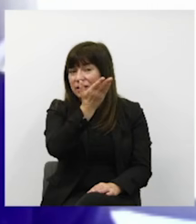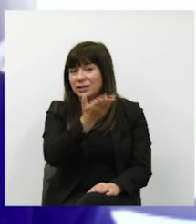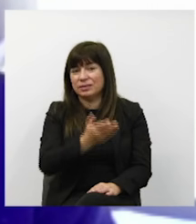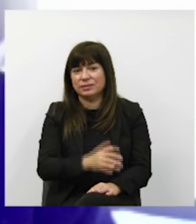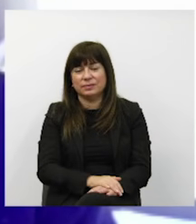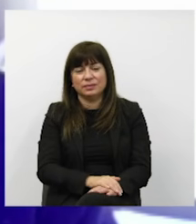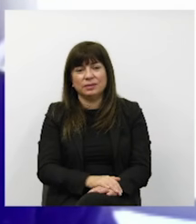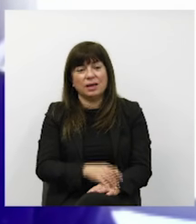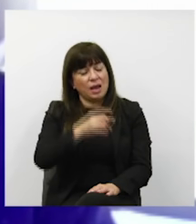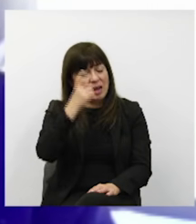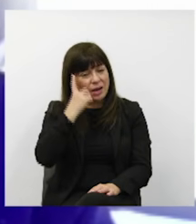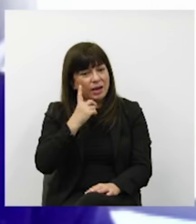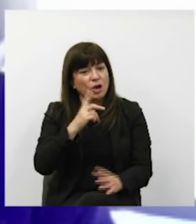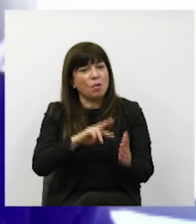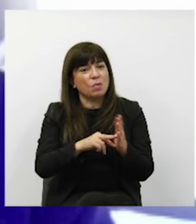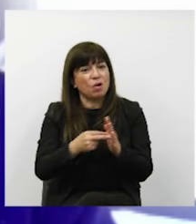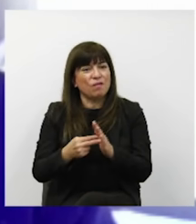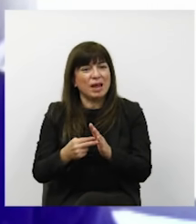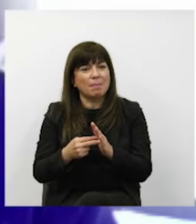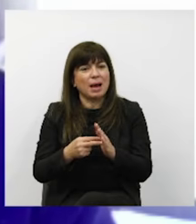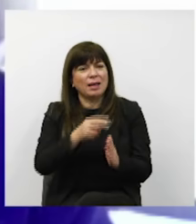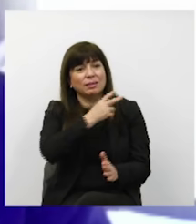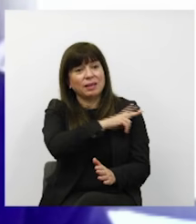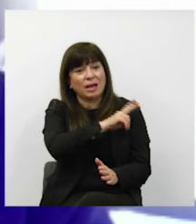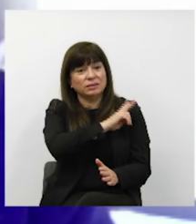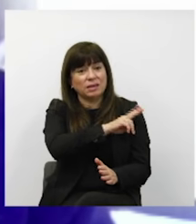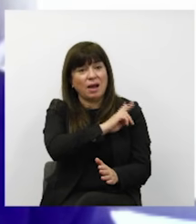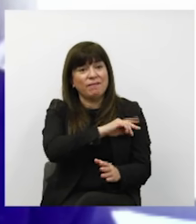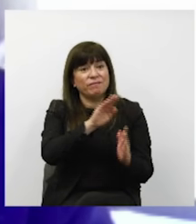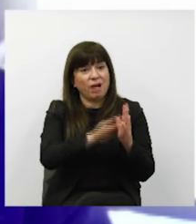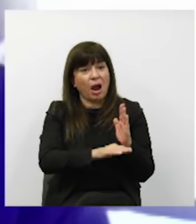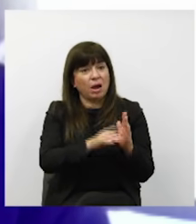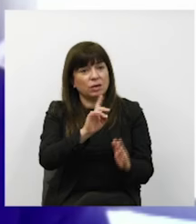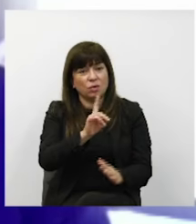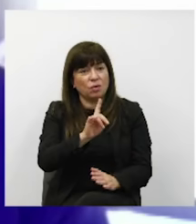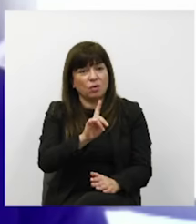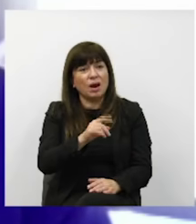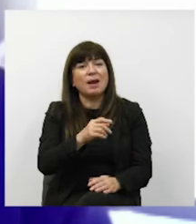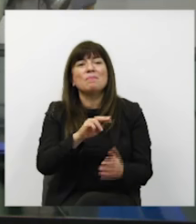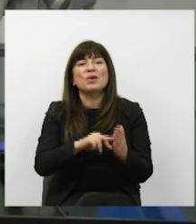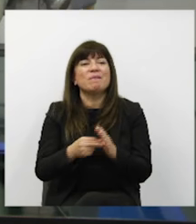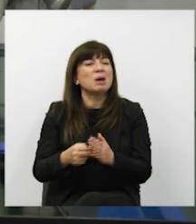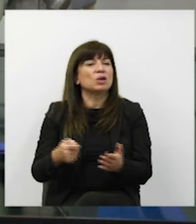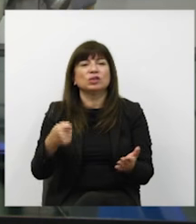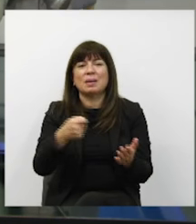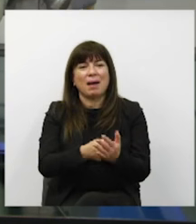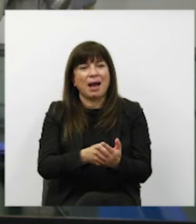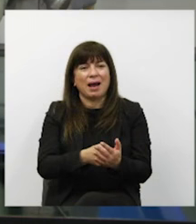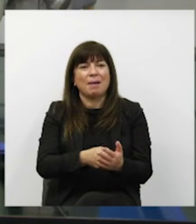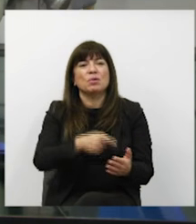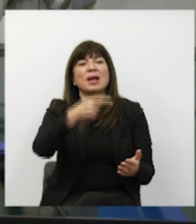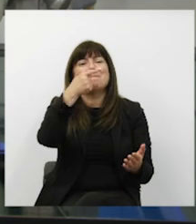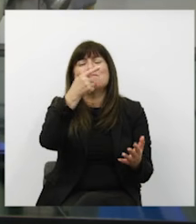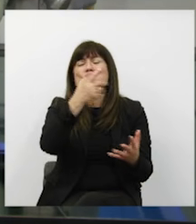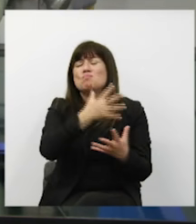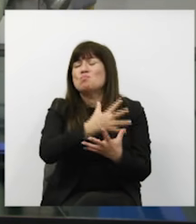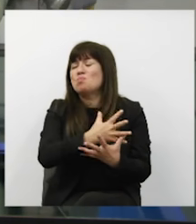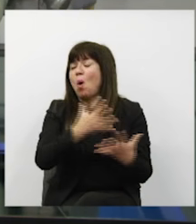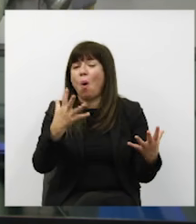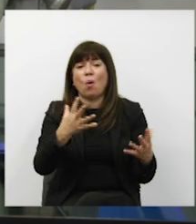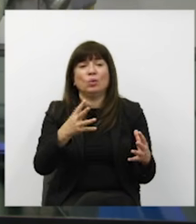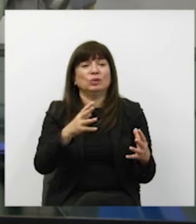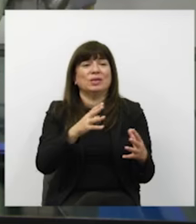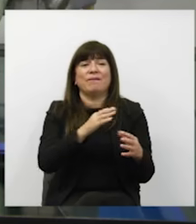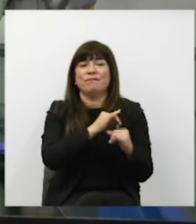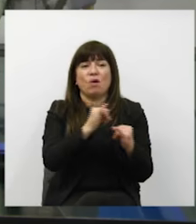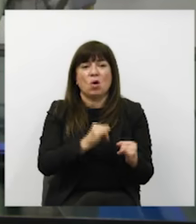creo que el problema sea que las tasas sean muy bajas. El problema es que no se pagan, porque hay mil formas de